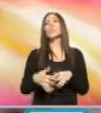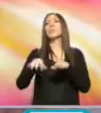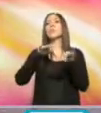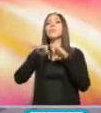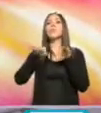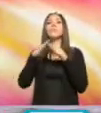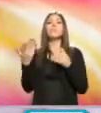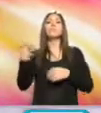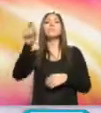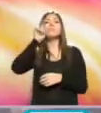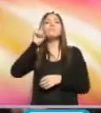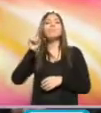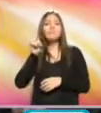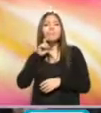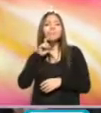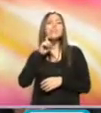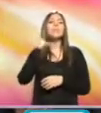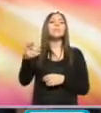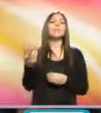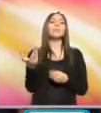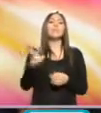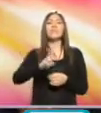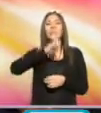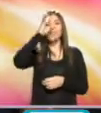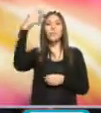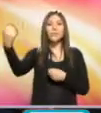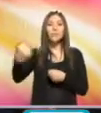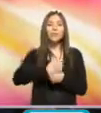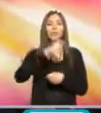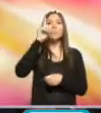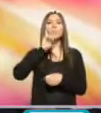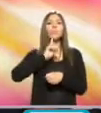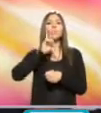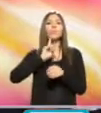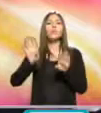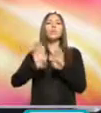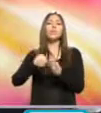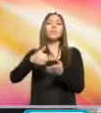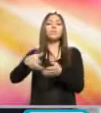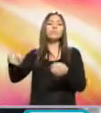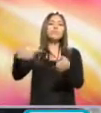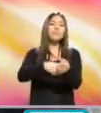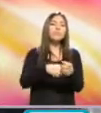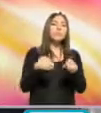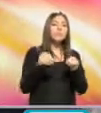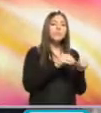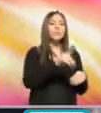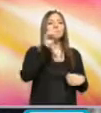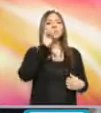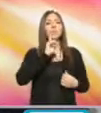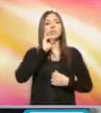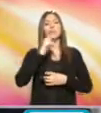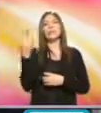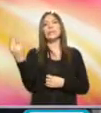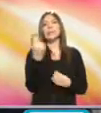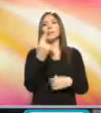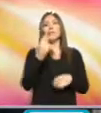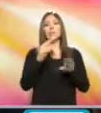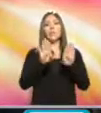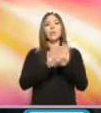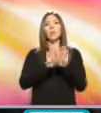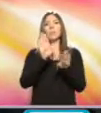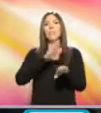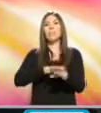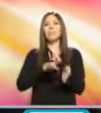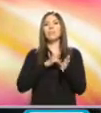sexual, que habían sufrido violencia, que son refugiadas. Mujeres vulnerables. Mujeres que están en toda la condición de